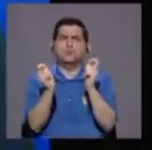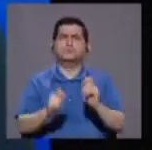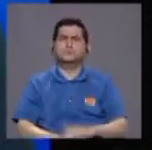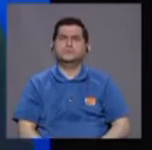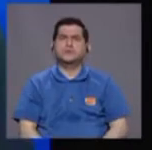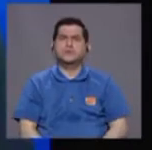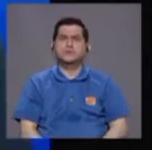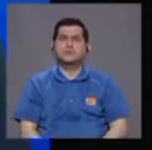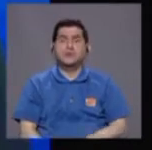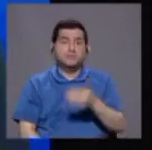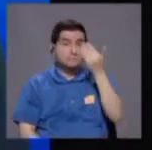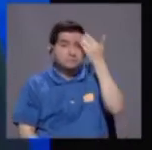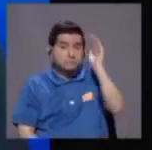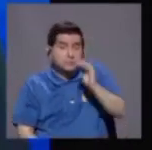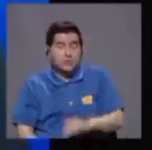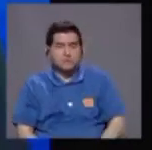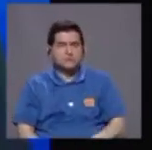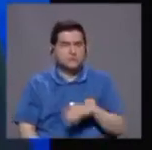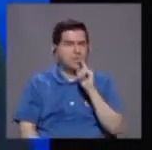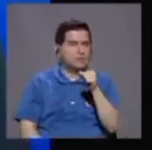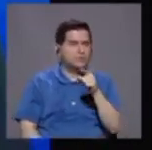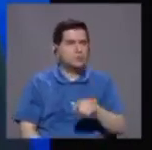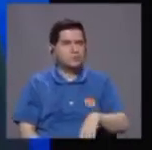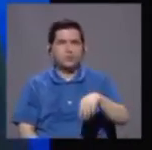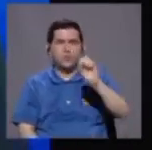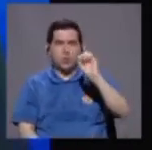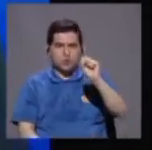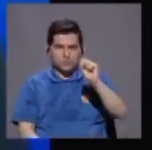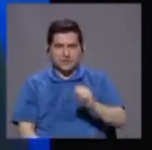sé, Santiago, tú que estuviste en la campaña.